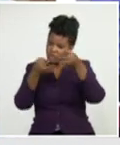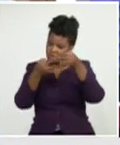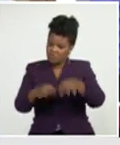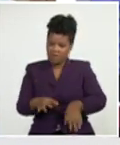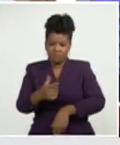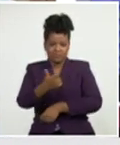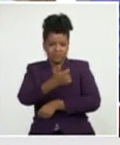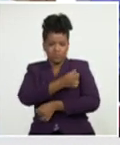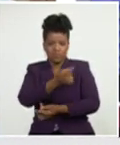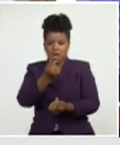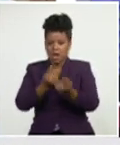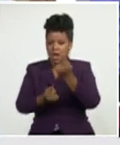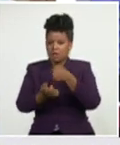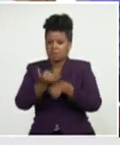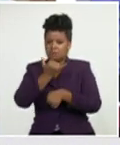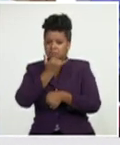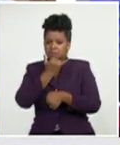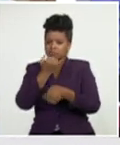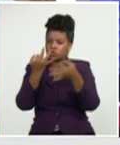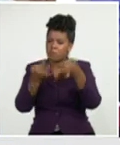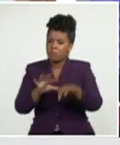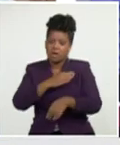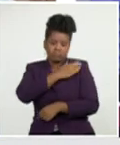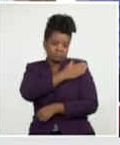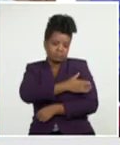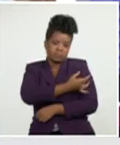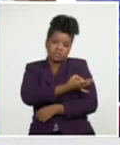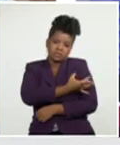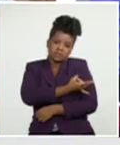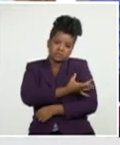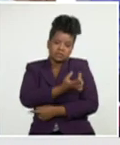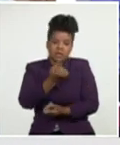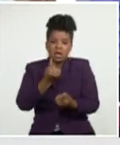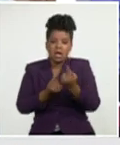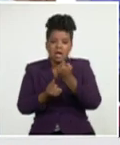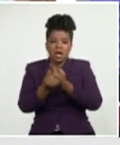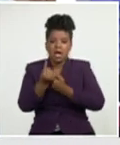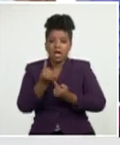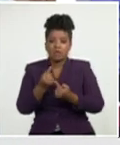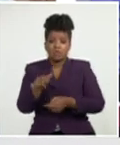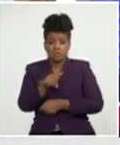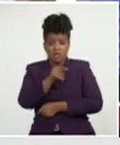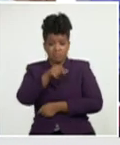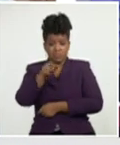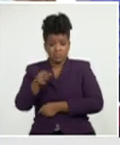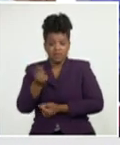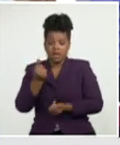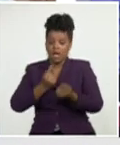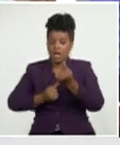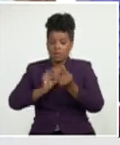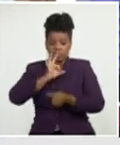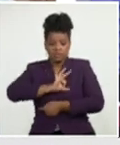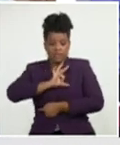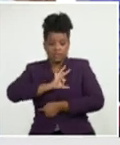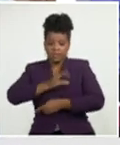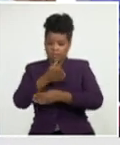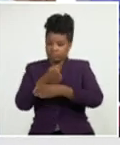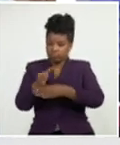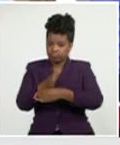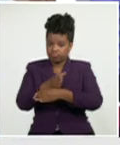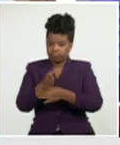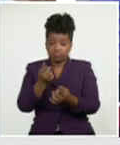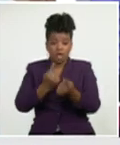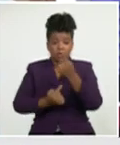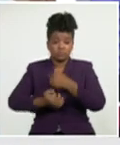La mayoría de ellos son locales. Aparece un grupo importante de eventos adversos sistémicos. El evento adverso más frecuente que